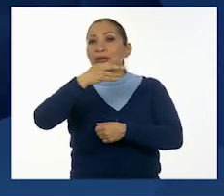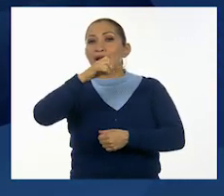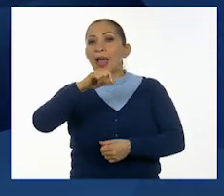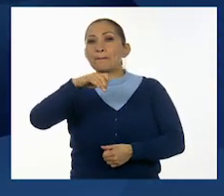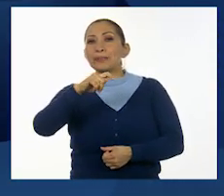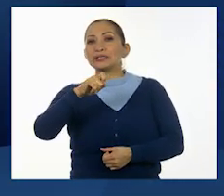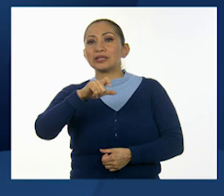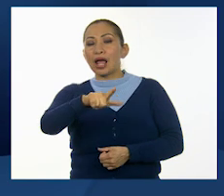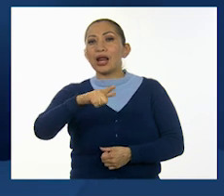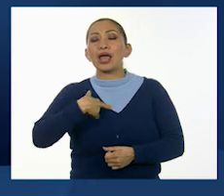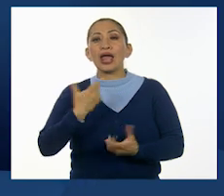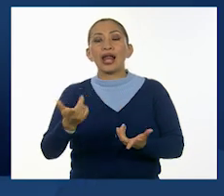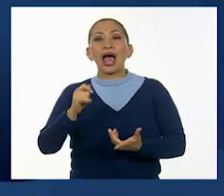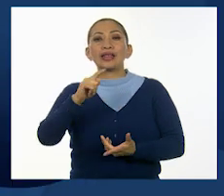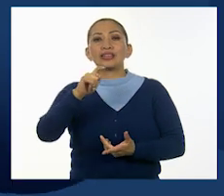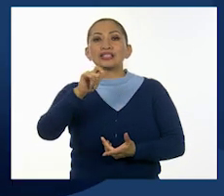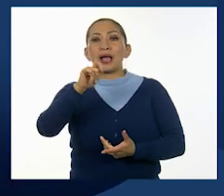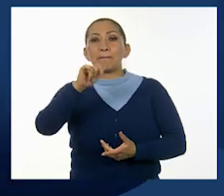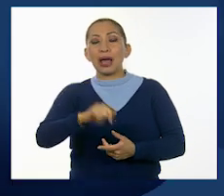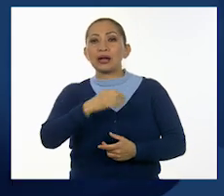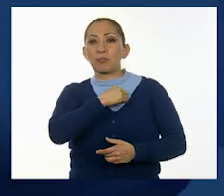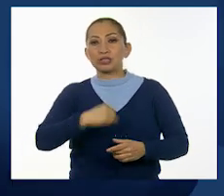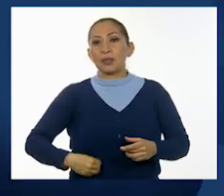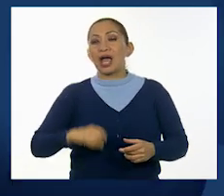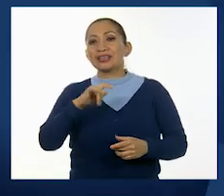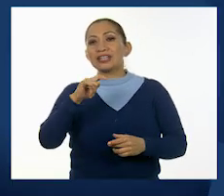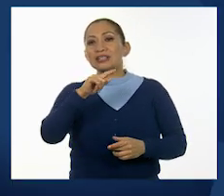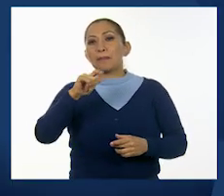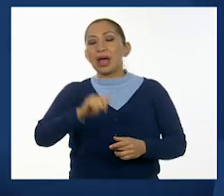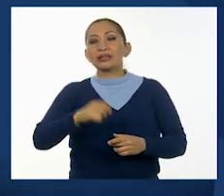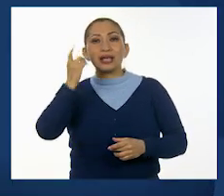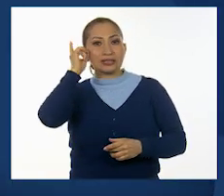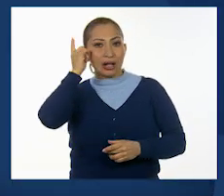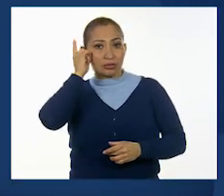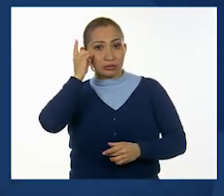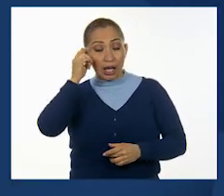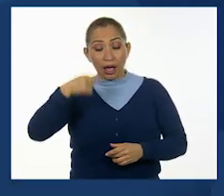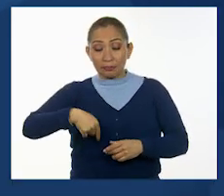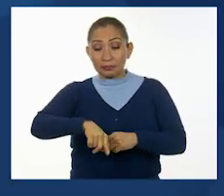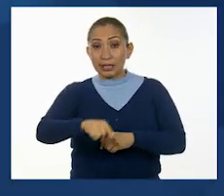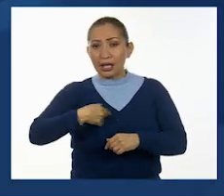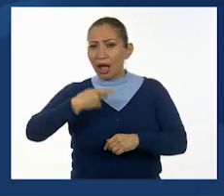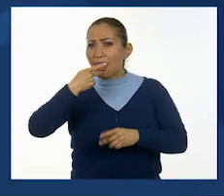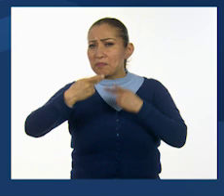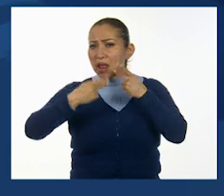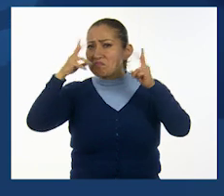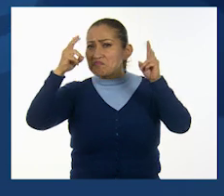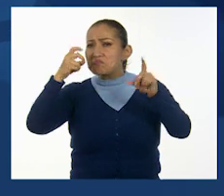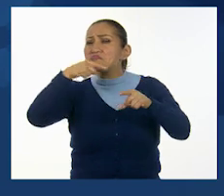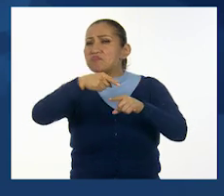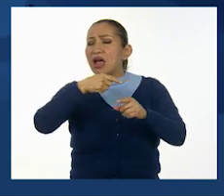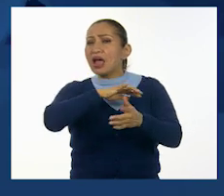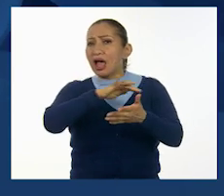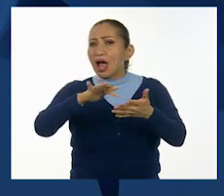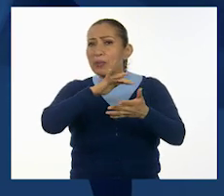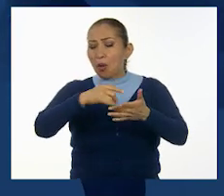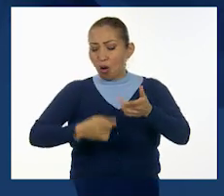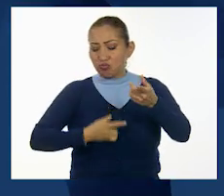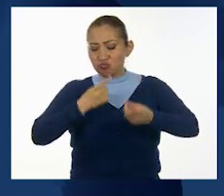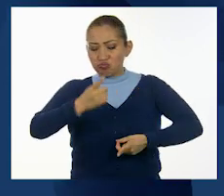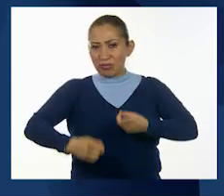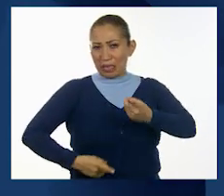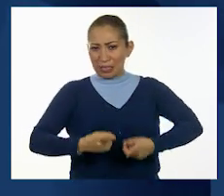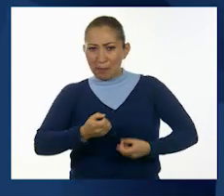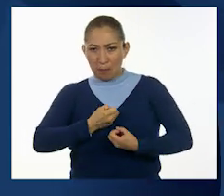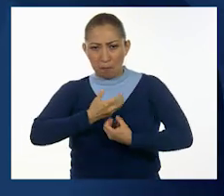Mistral, ubicada en Nogales de Atizapán, municipio Atizapán de Zaragoza. En estos días han hablado mucho de la lectura dramatizada, pero